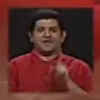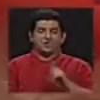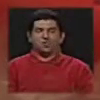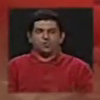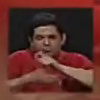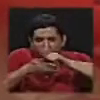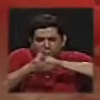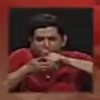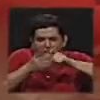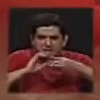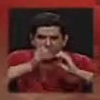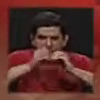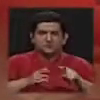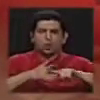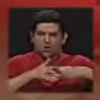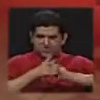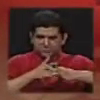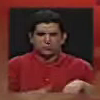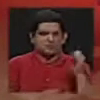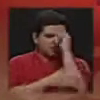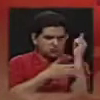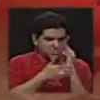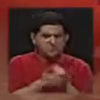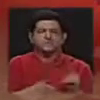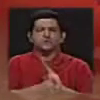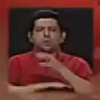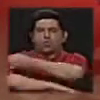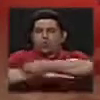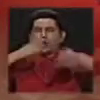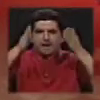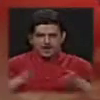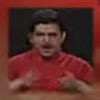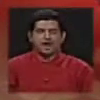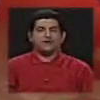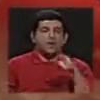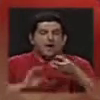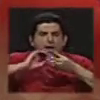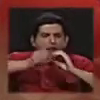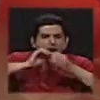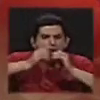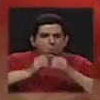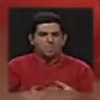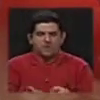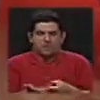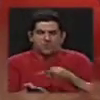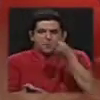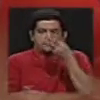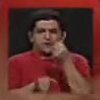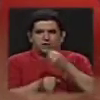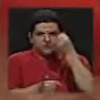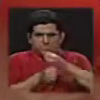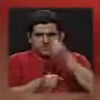cálculo, que es un instrumento que diseña un ingeniero que sirve para el cálculo sobre estimar el monto de las